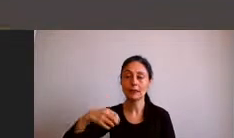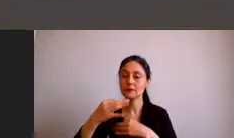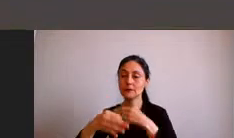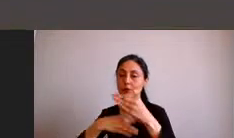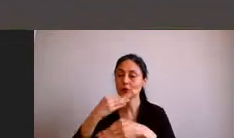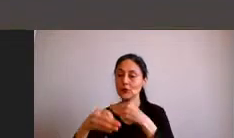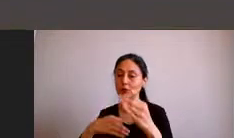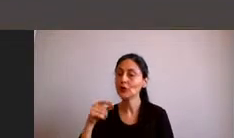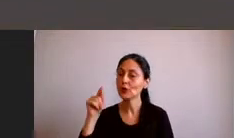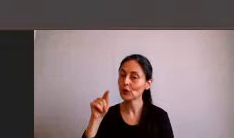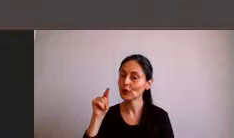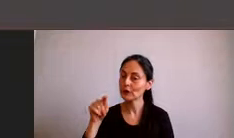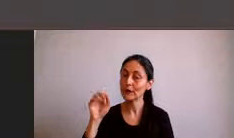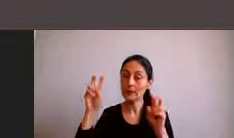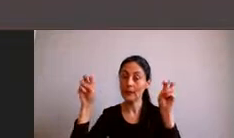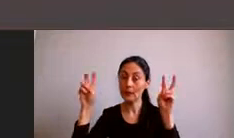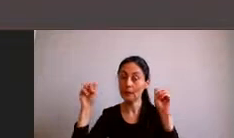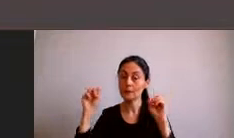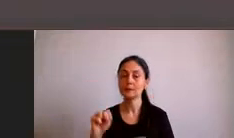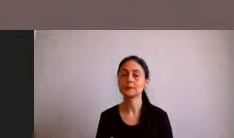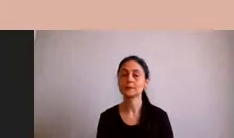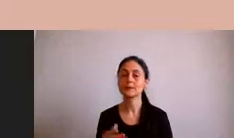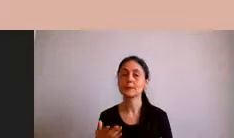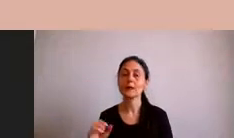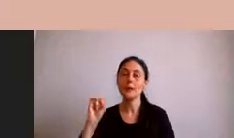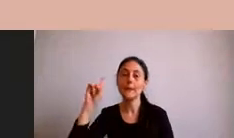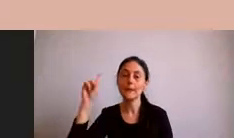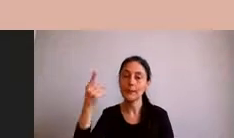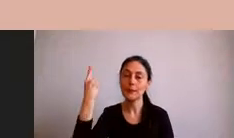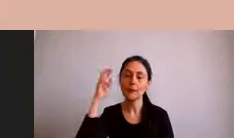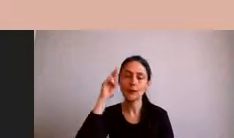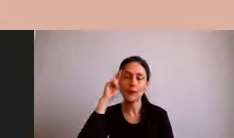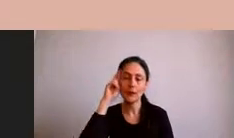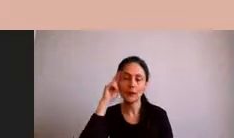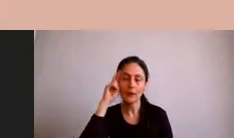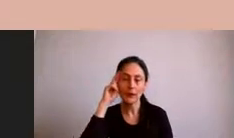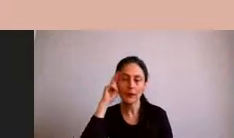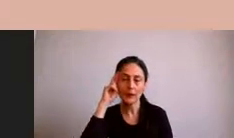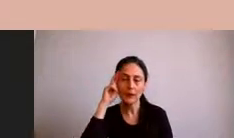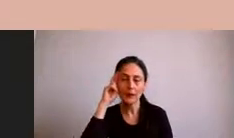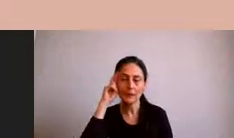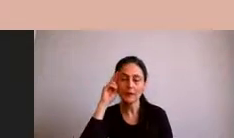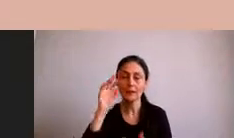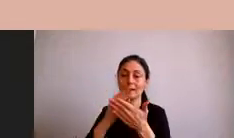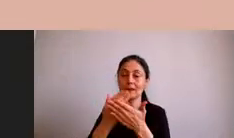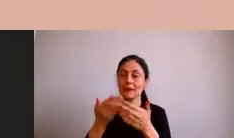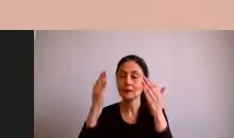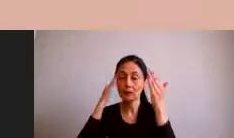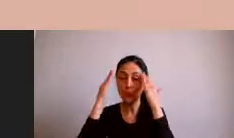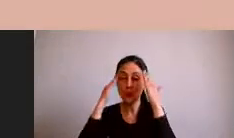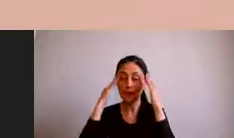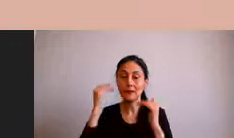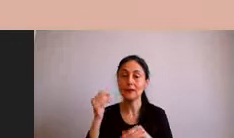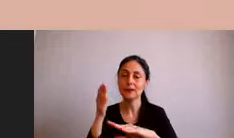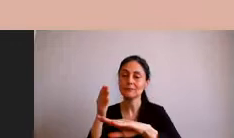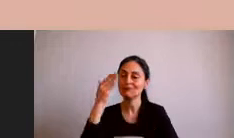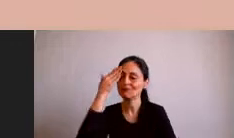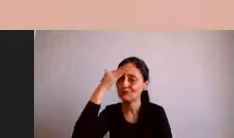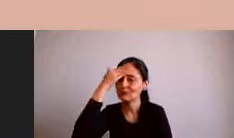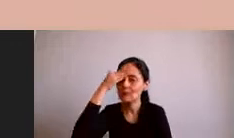A ver, primero recordar que la salud mental ya era preocupante antes de la pandemia. Es decir, teníamos